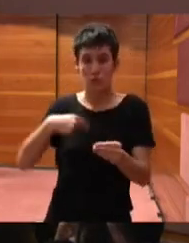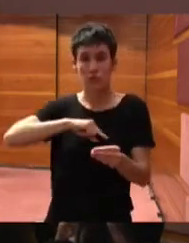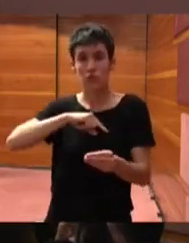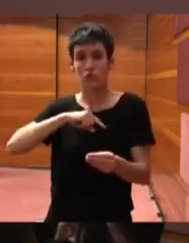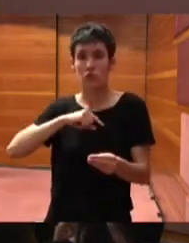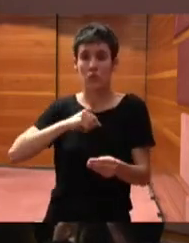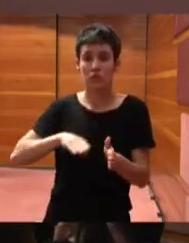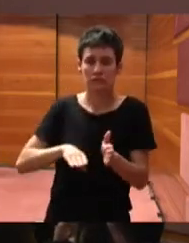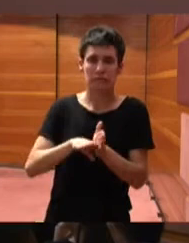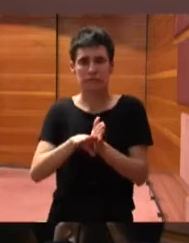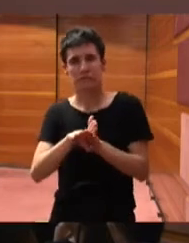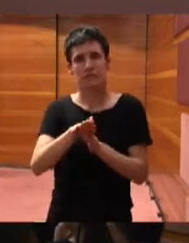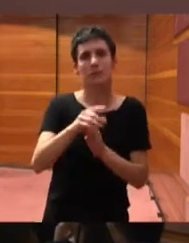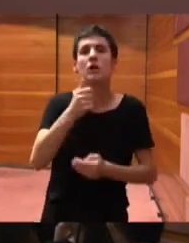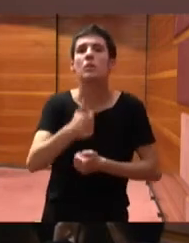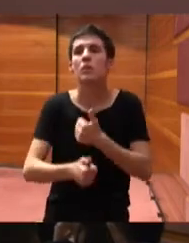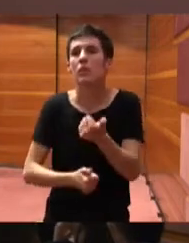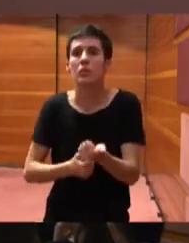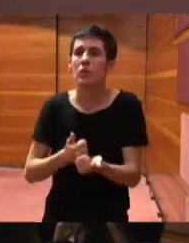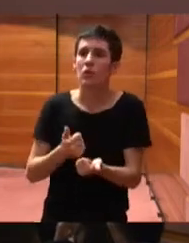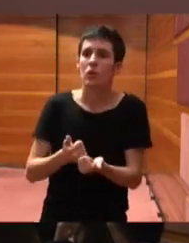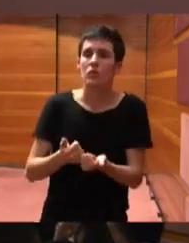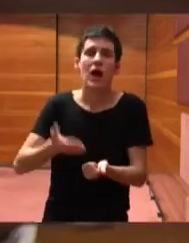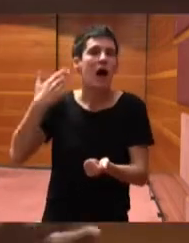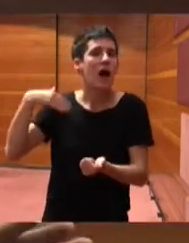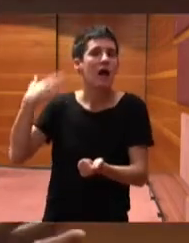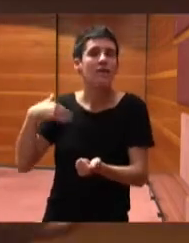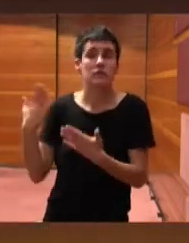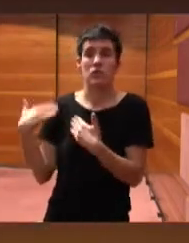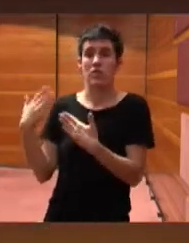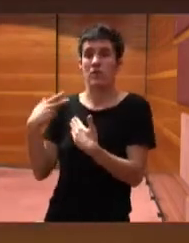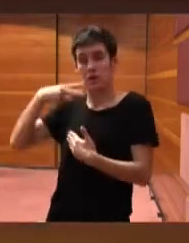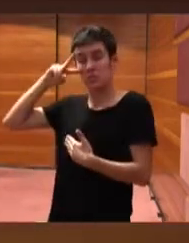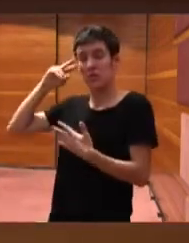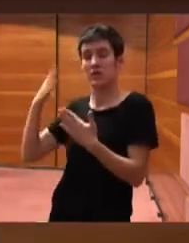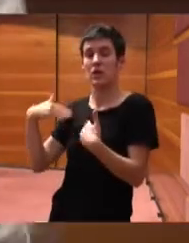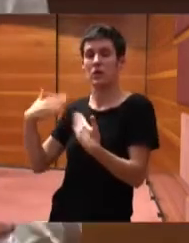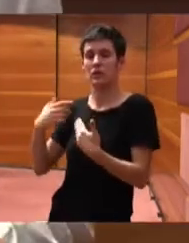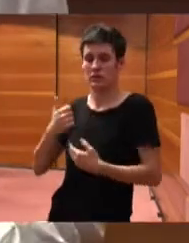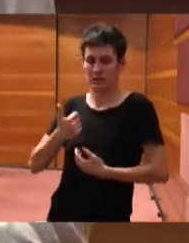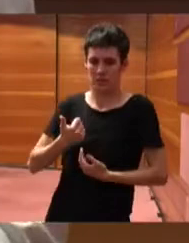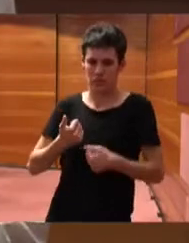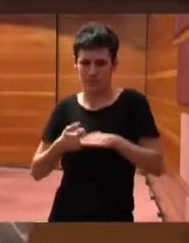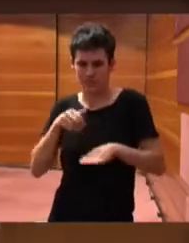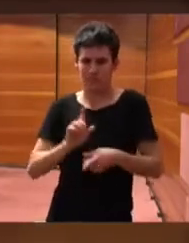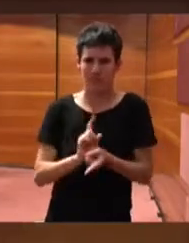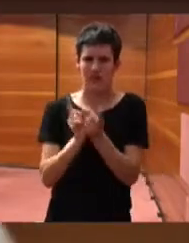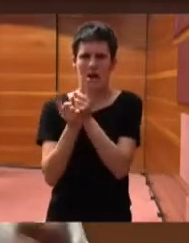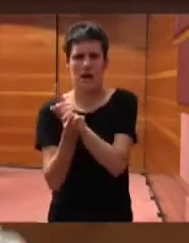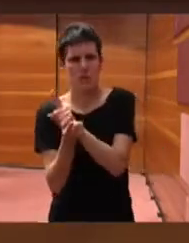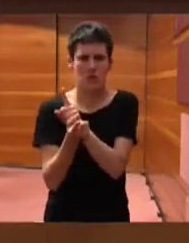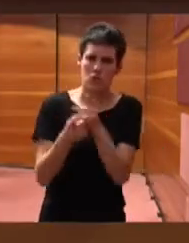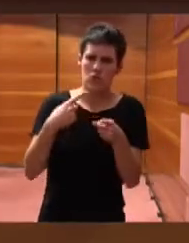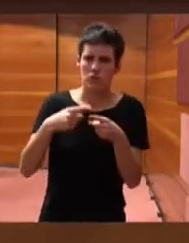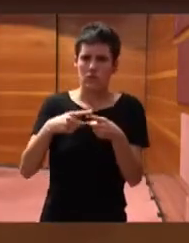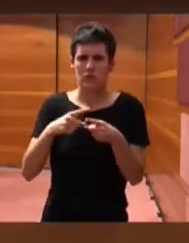culturalmente hacia una apertura que no hemos conocido, seguramente no hemos experimentado. Y por el camino van a chirriar cosas. Va a chirriar la parte